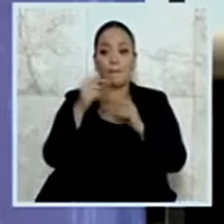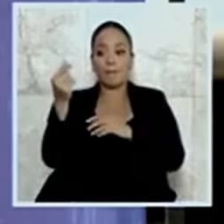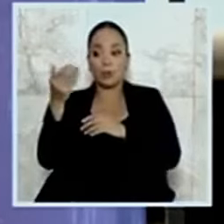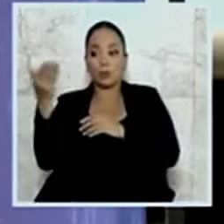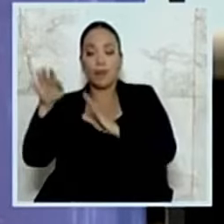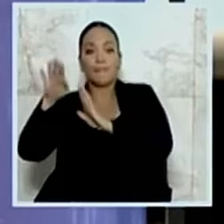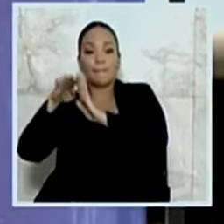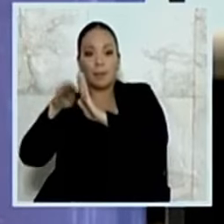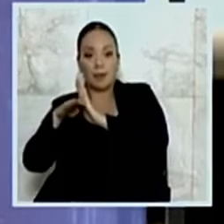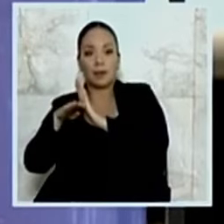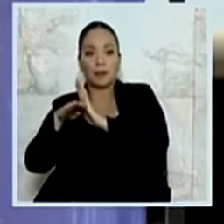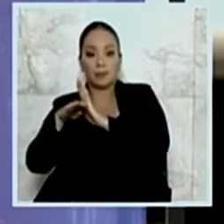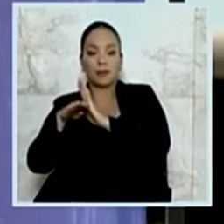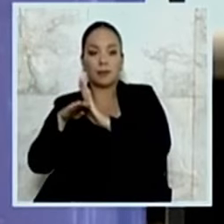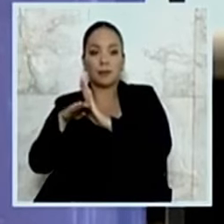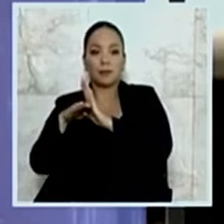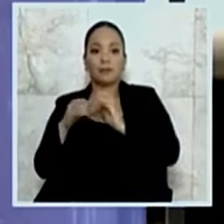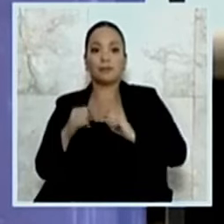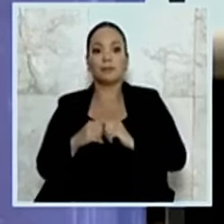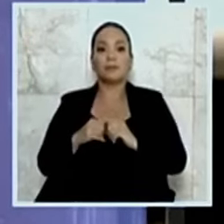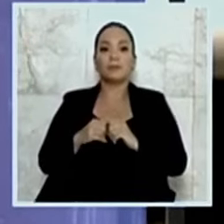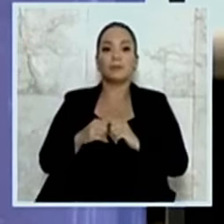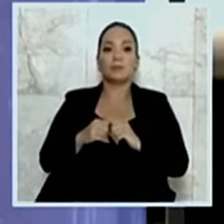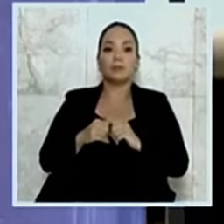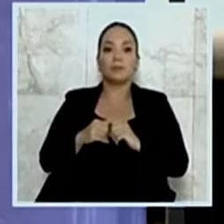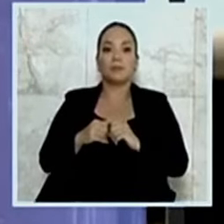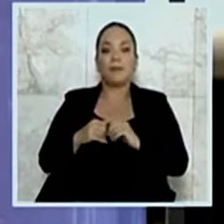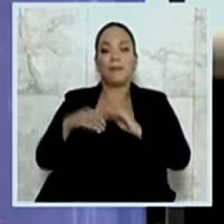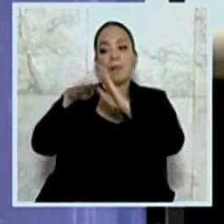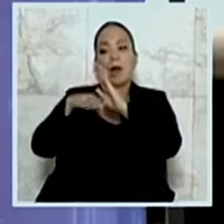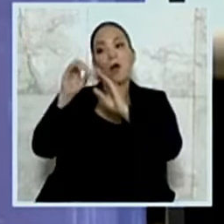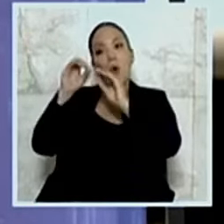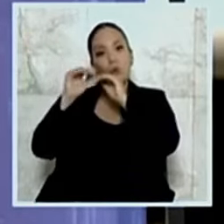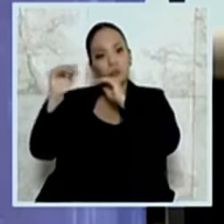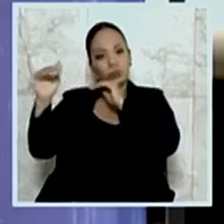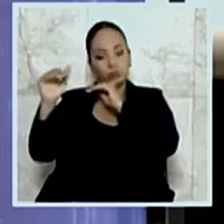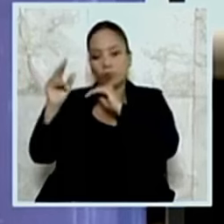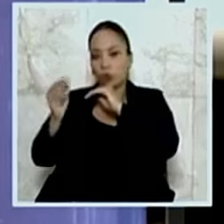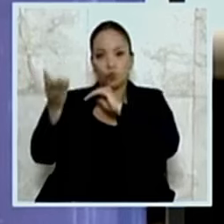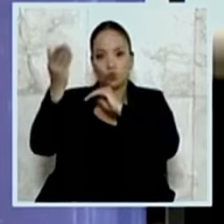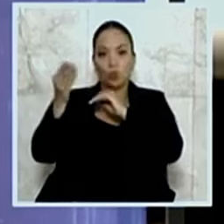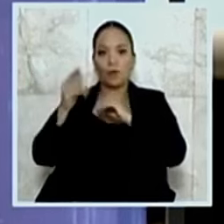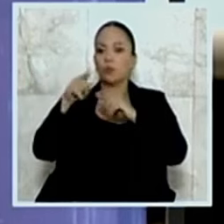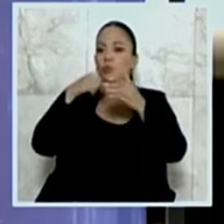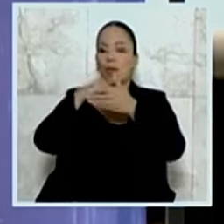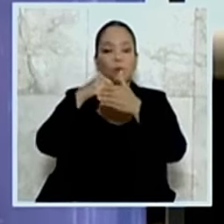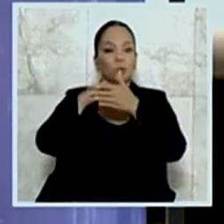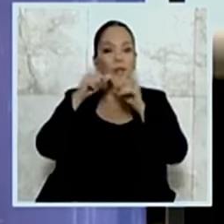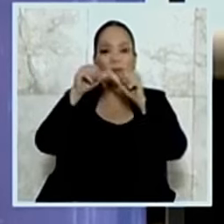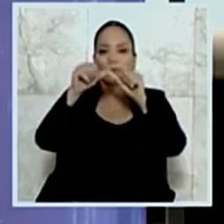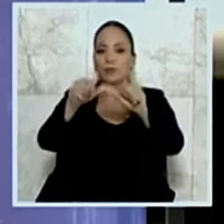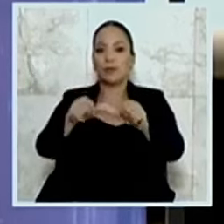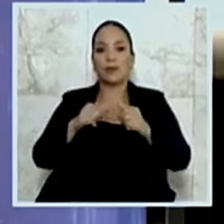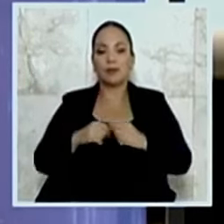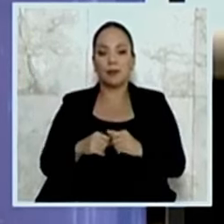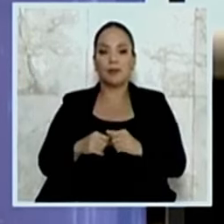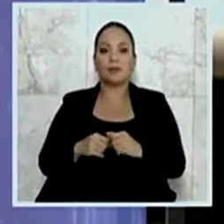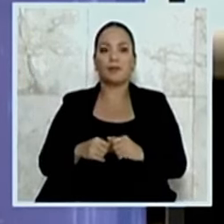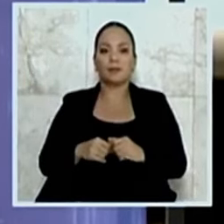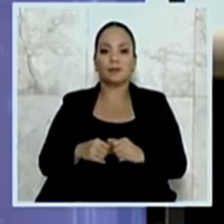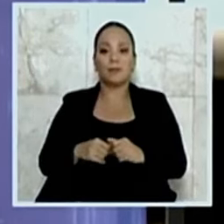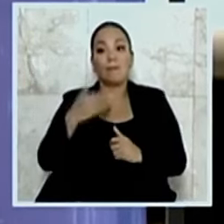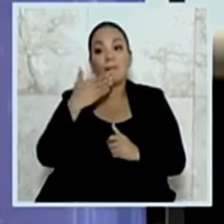conforme vamos a bajar la línea de pobreza, porque los precios de las cosas bajan a